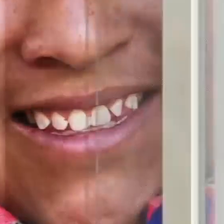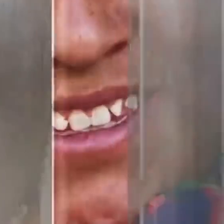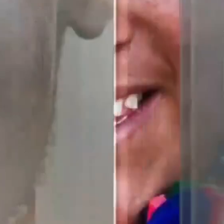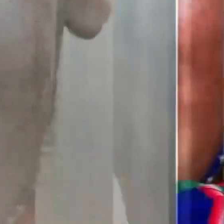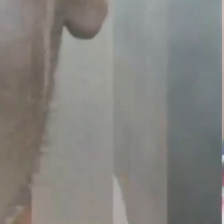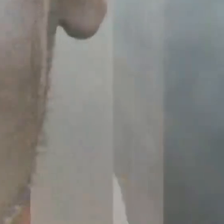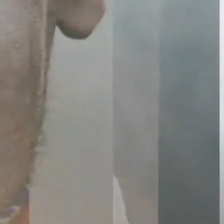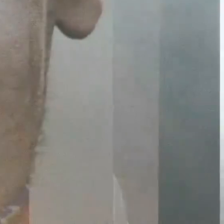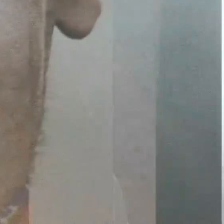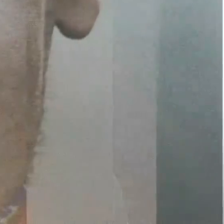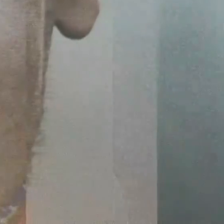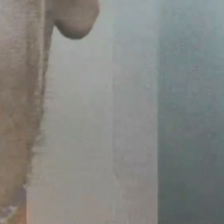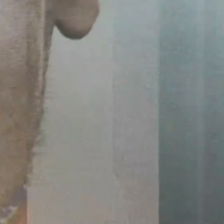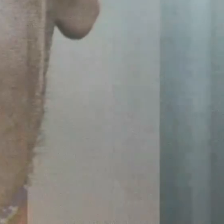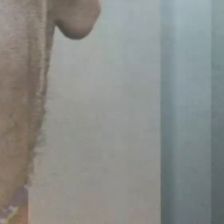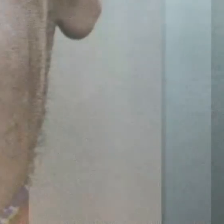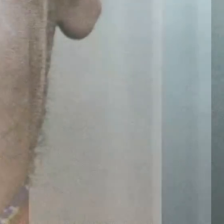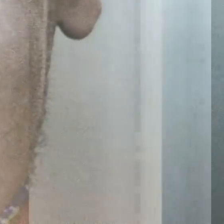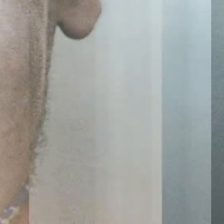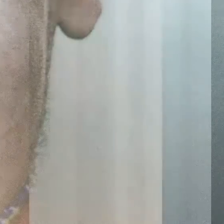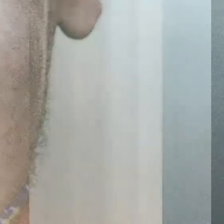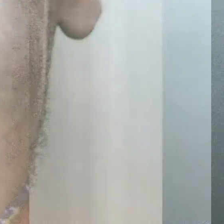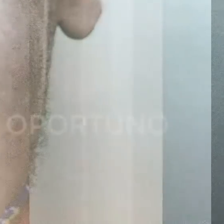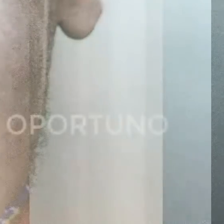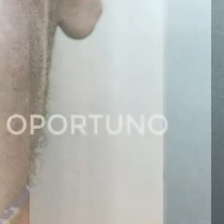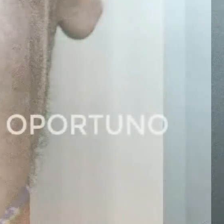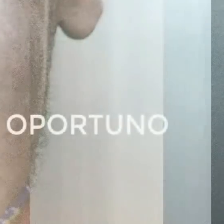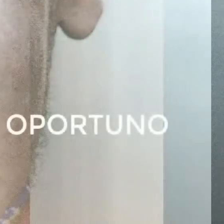Probar y ver. Historia de hoy.